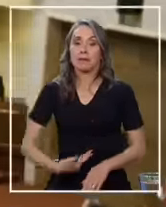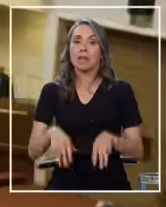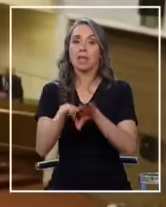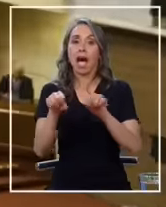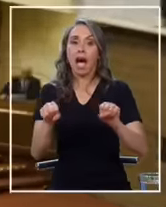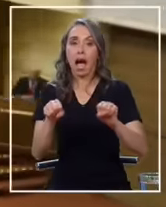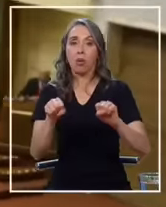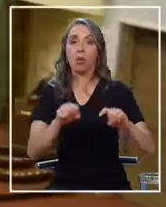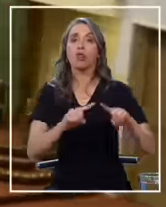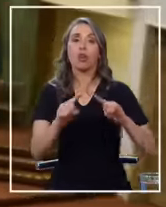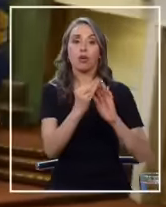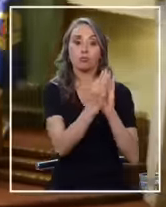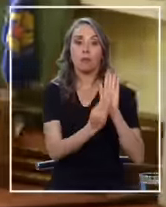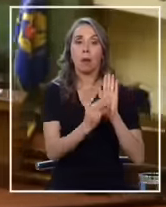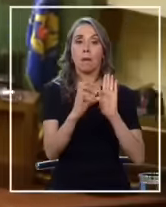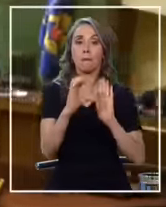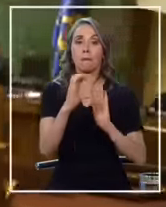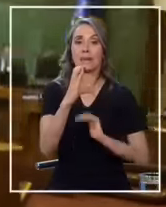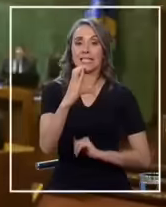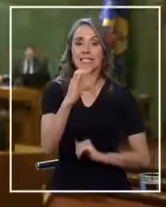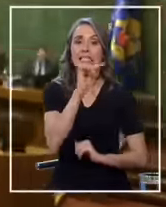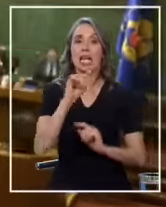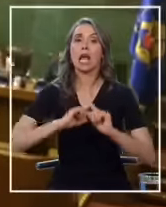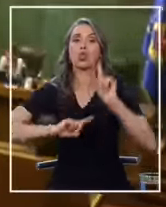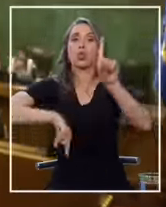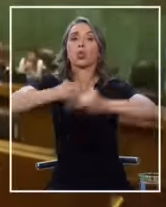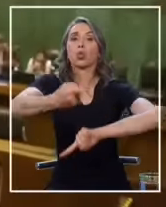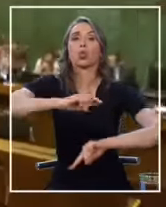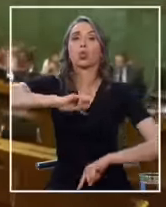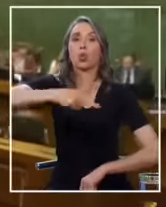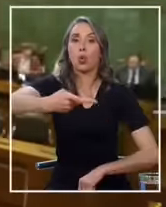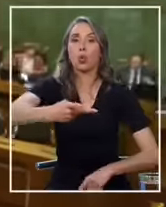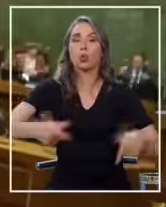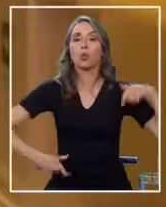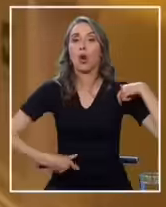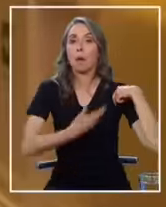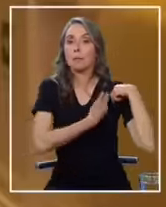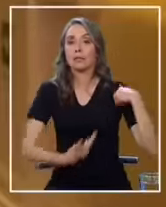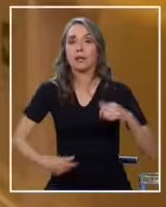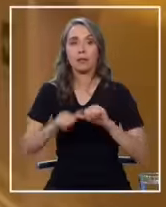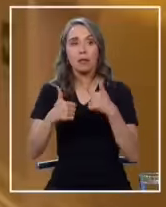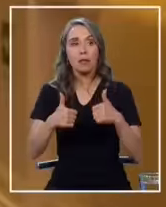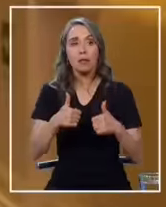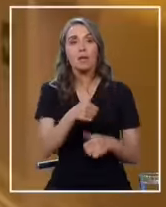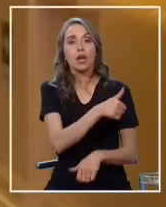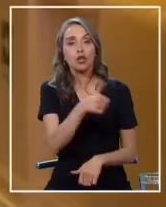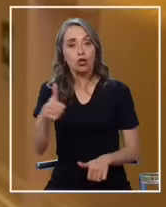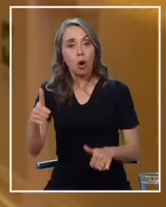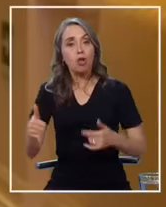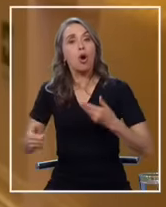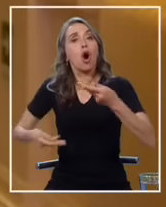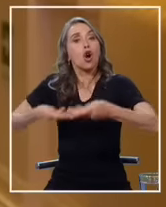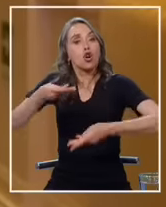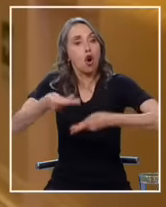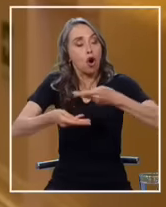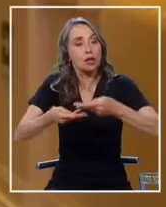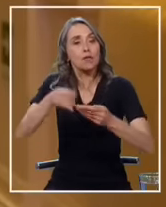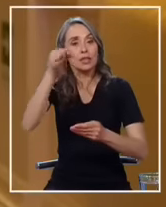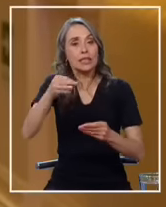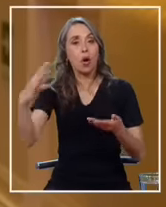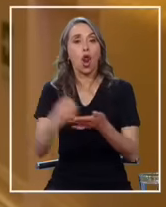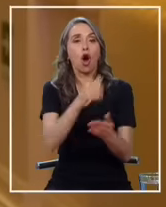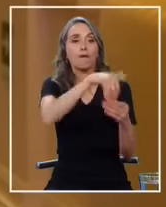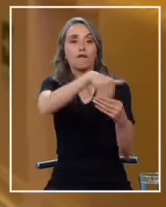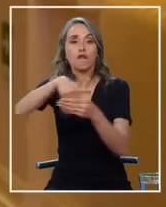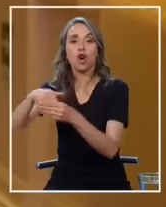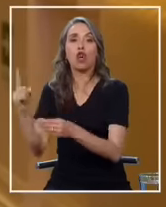acuerdo administrativo determinó que el PC es a quien le corresponde asumir la presidencia de la mesa. Todos tenemos que contribuir y asegurar los votos